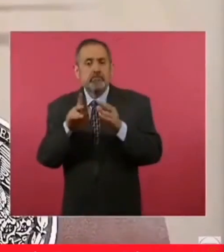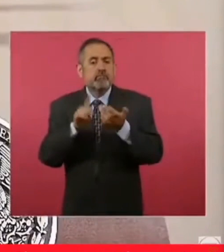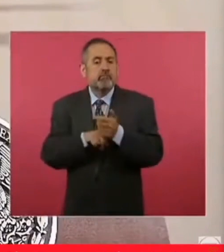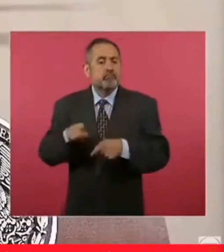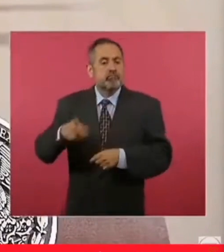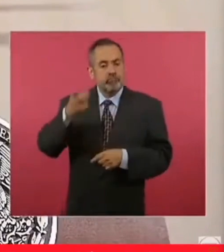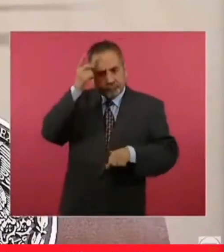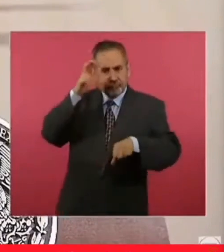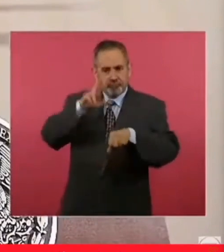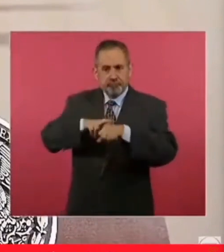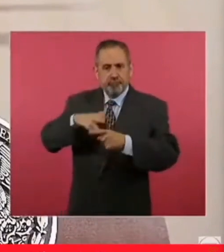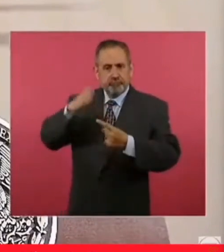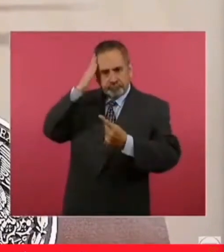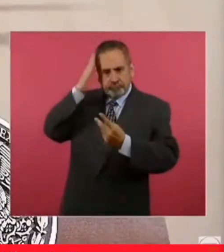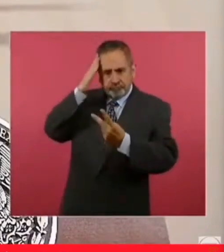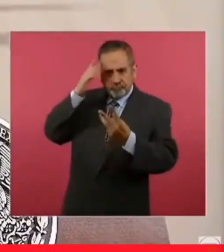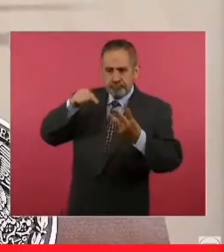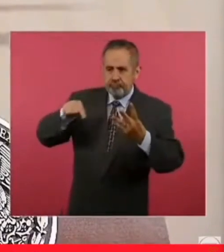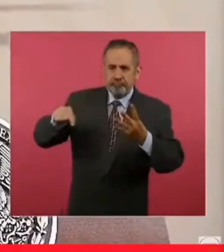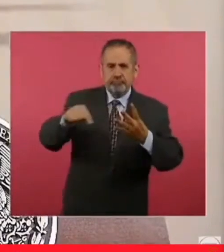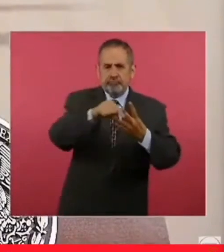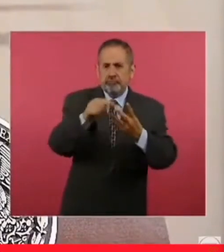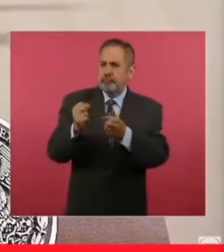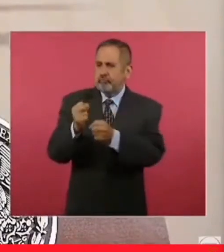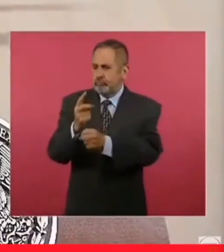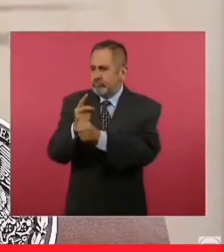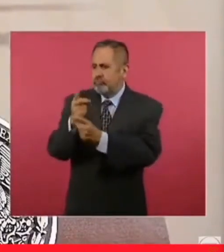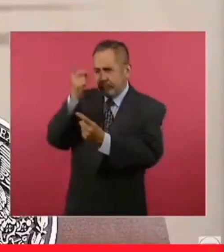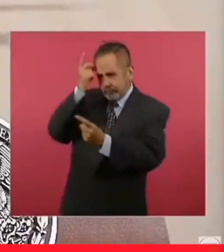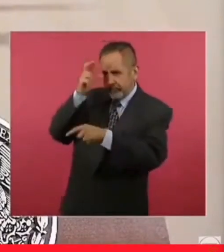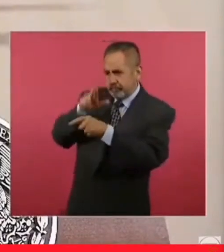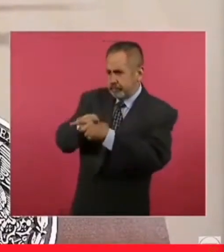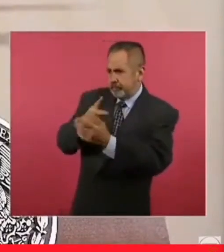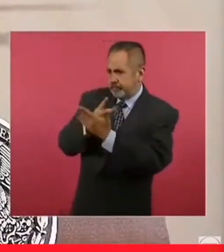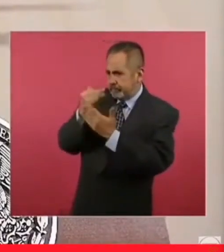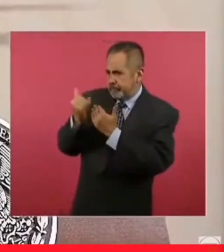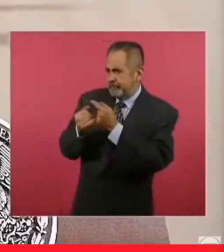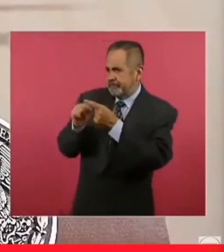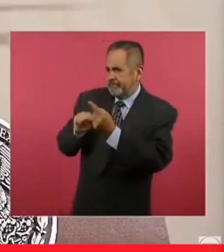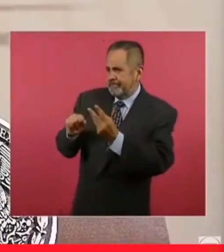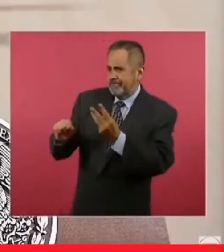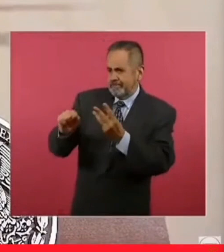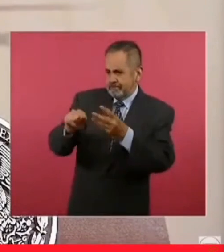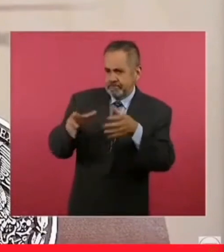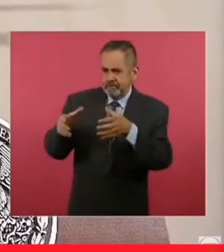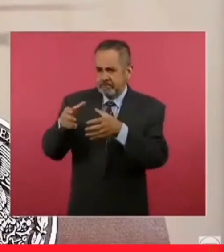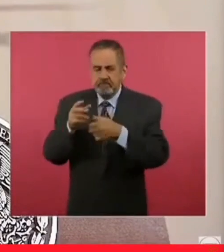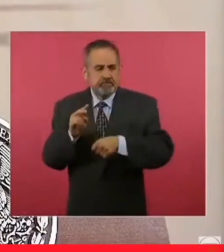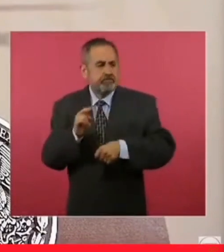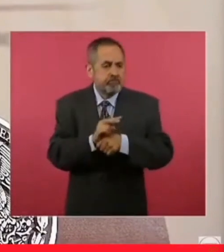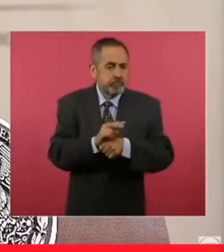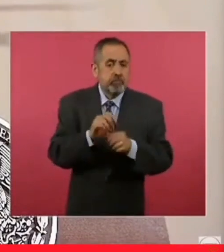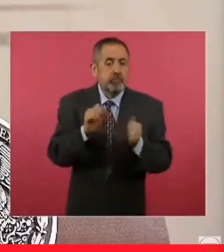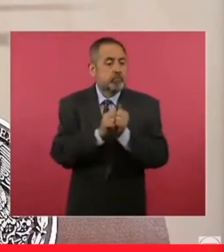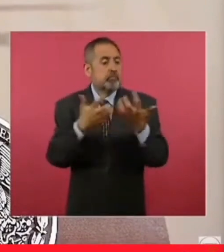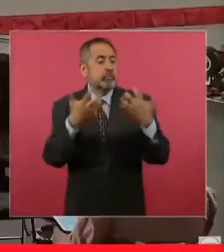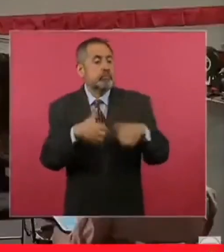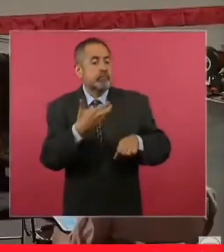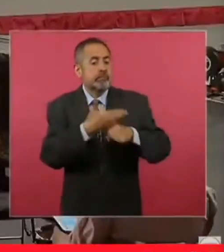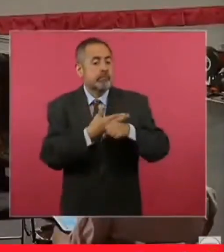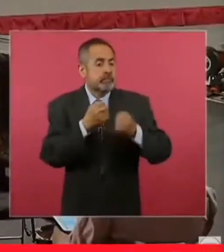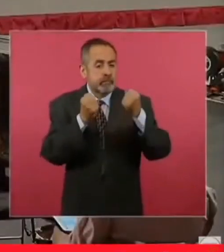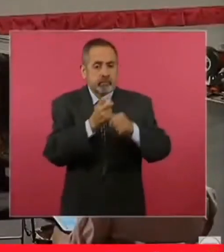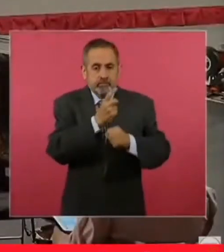los directores responsables de obra, al corresponsable en seguridad estructural, al proyecto ejecutivo y la empresa de evaluación de seguridad